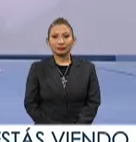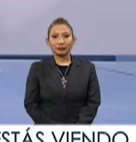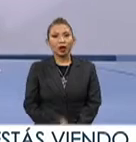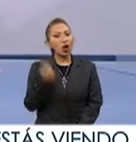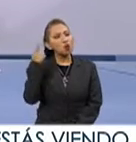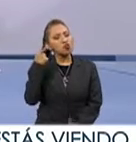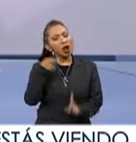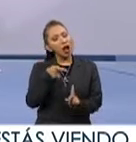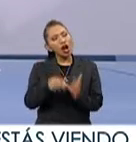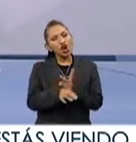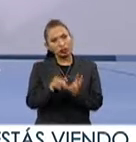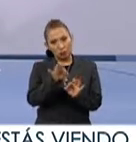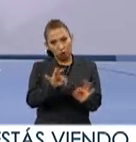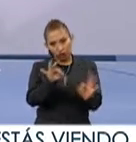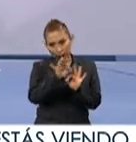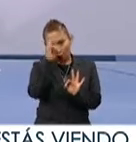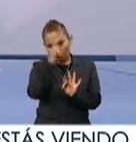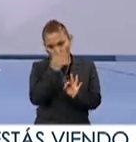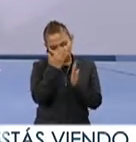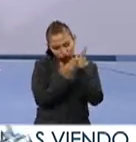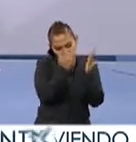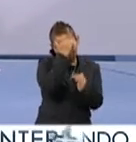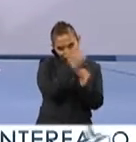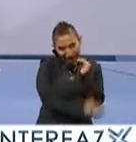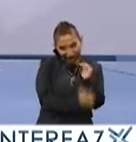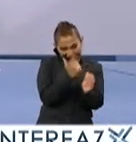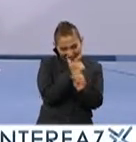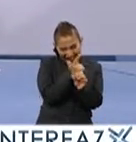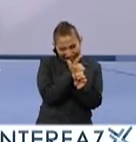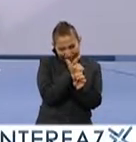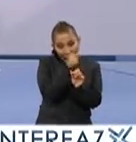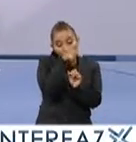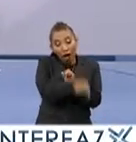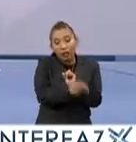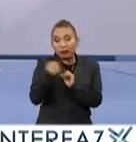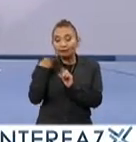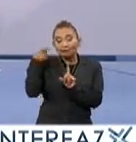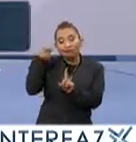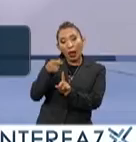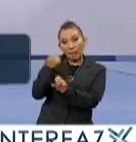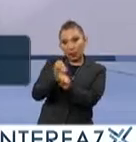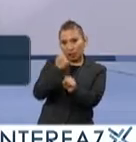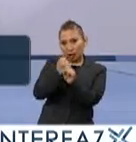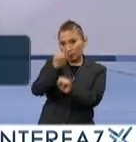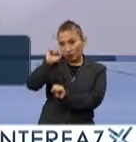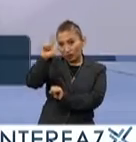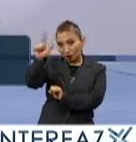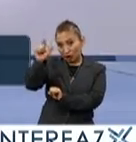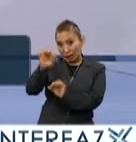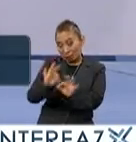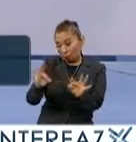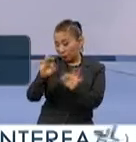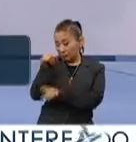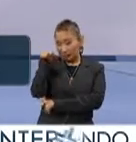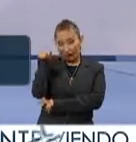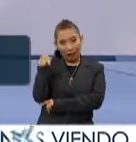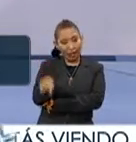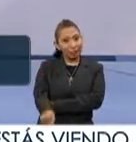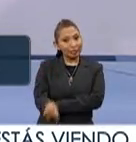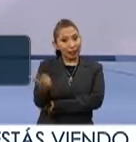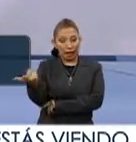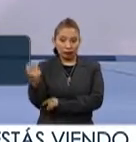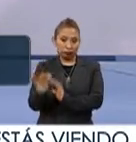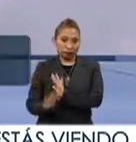Uno de los elementos fundamentales cuando uno está terminando su carrera son las famosas prácticas profesionales. Son